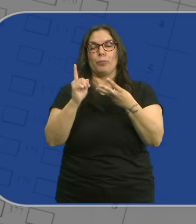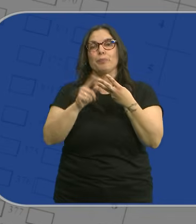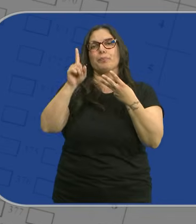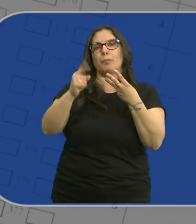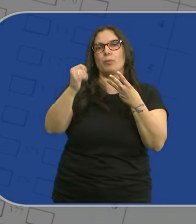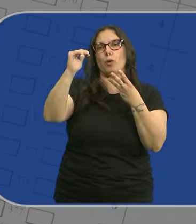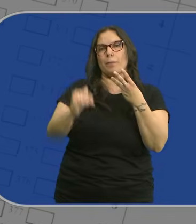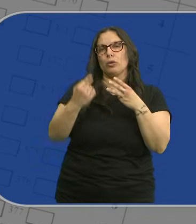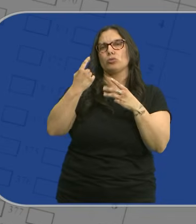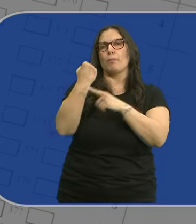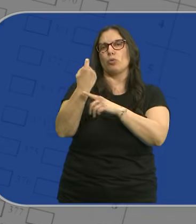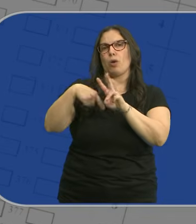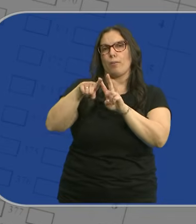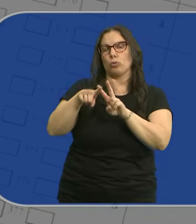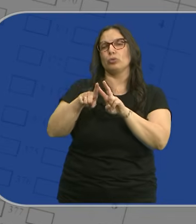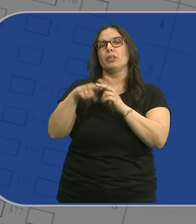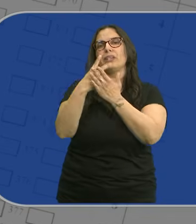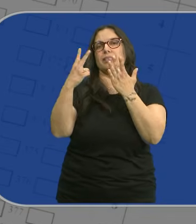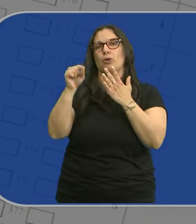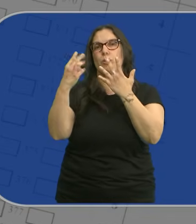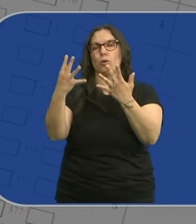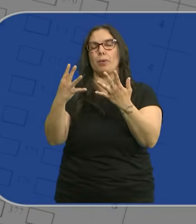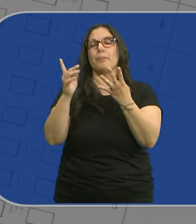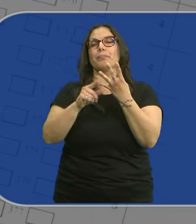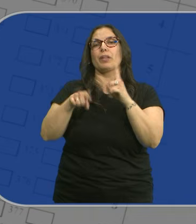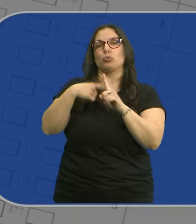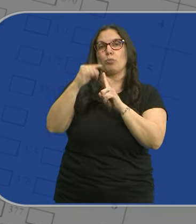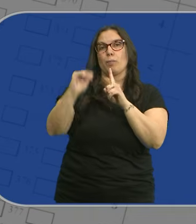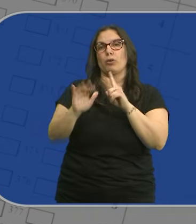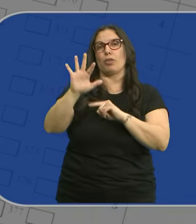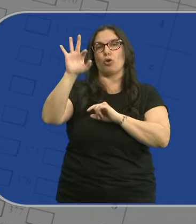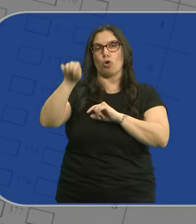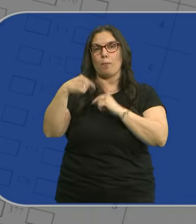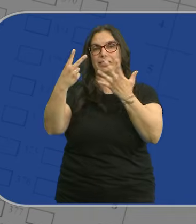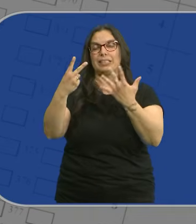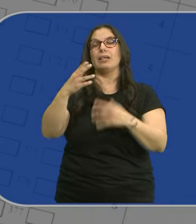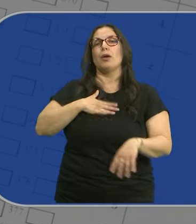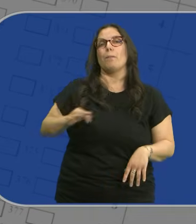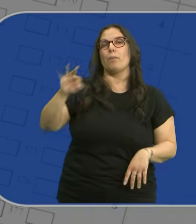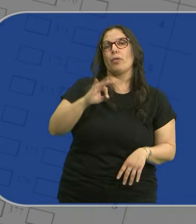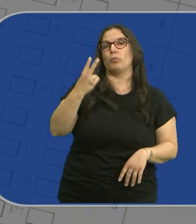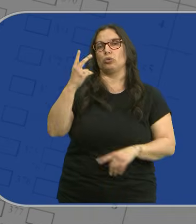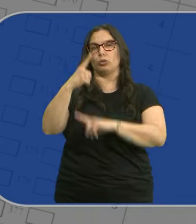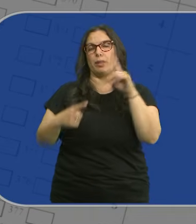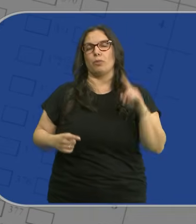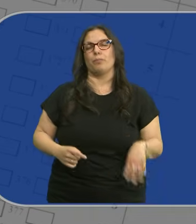baja ligeramente el respaldo a Vox hasta el 17,9%, a Sumar hasta el 5,7% y a Podemos hasta el